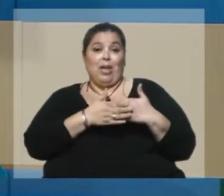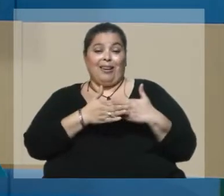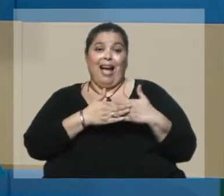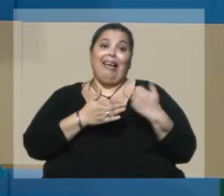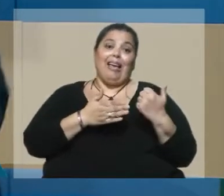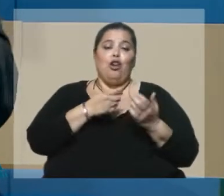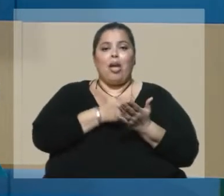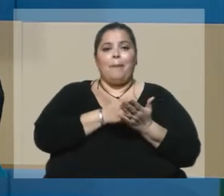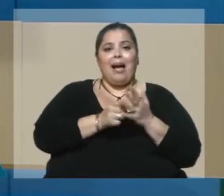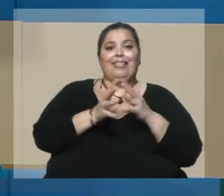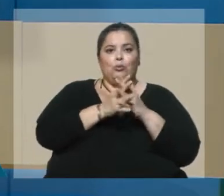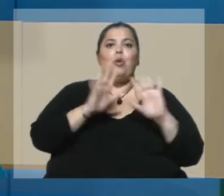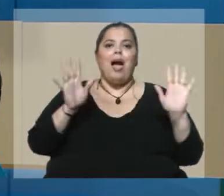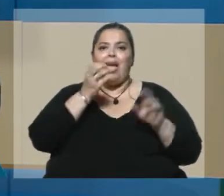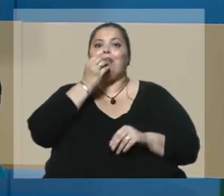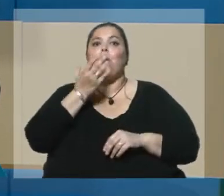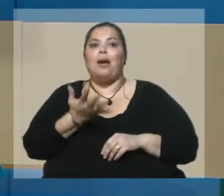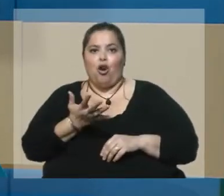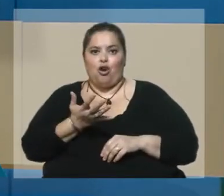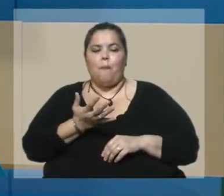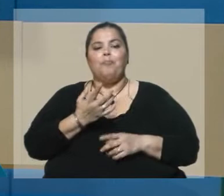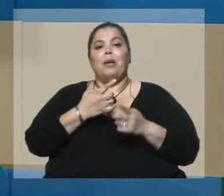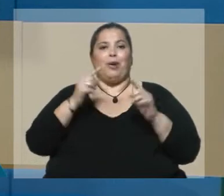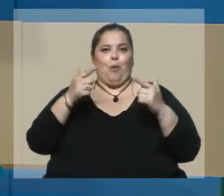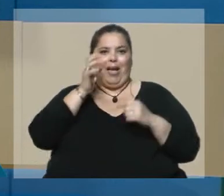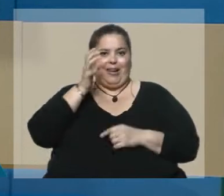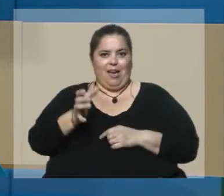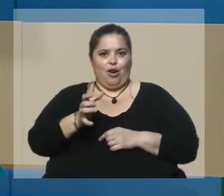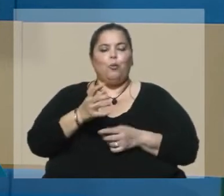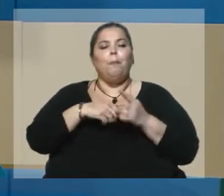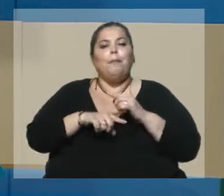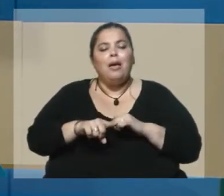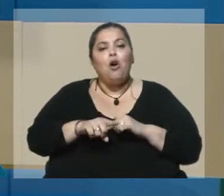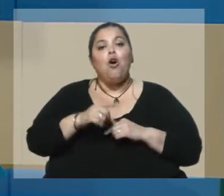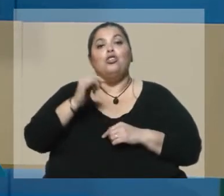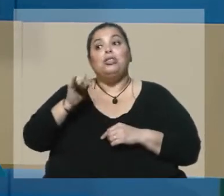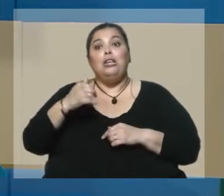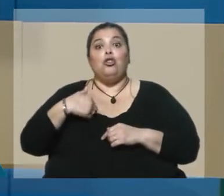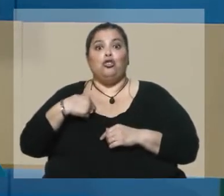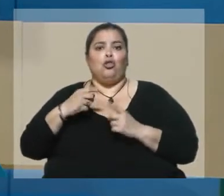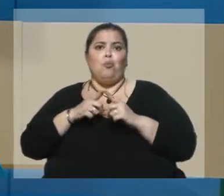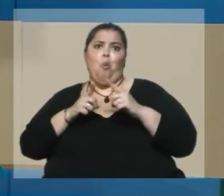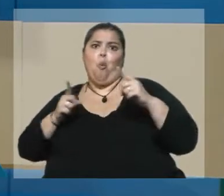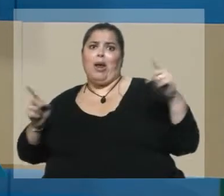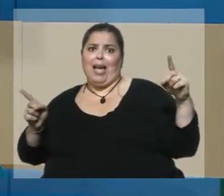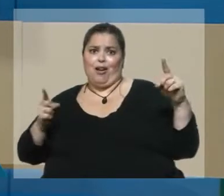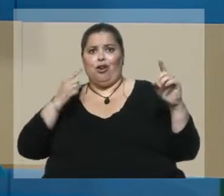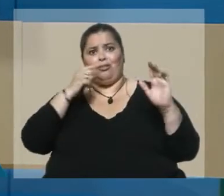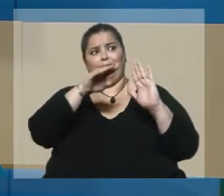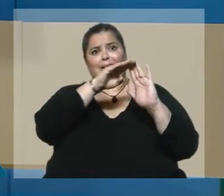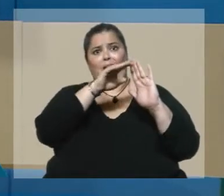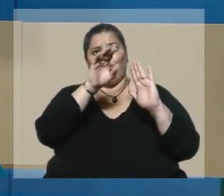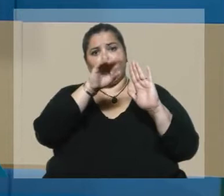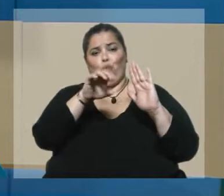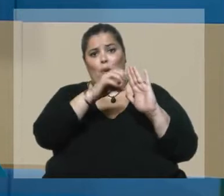posición porque estamos más cerca de lo que es Claro sin riesgos y cuando sucede lo contrario pasa lo contrario lo que